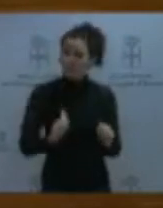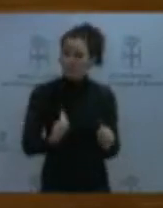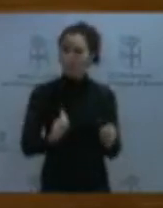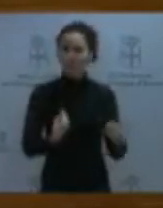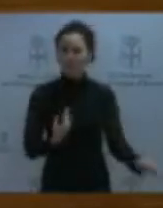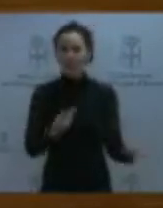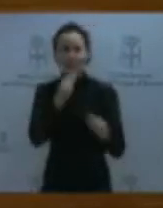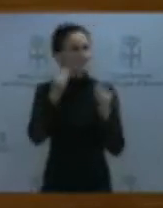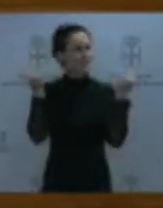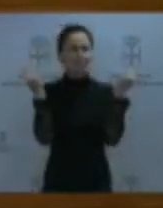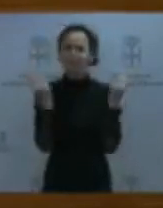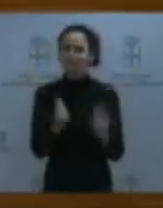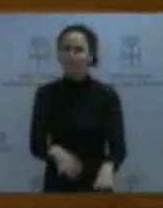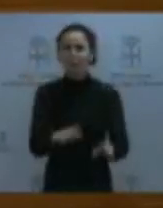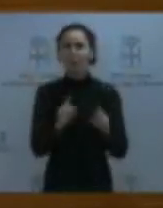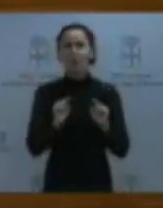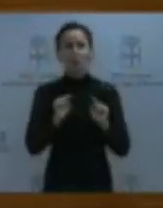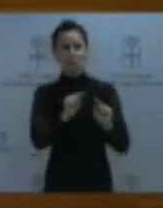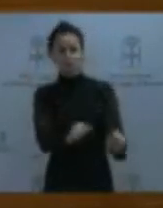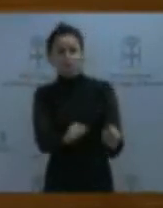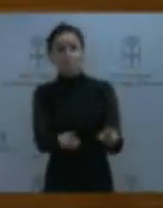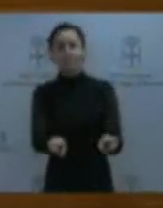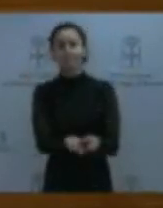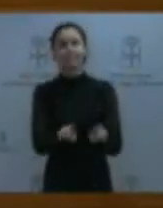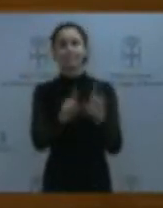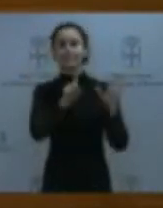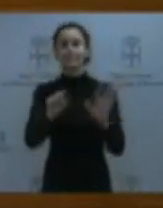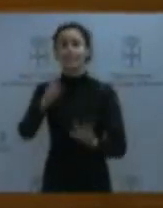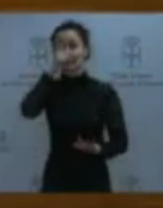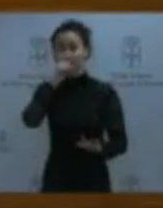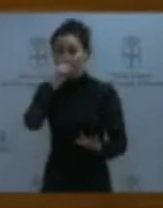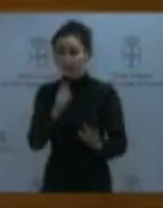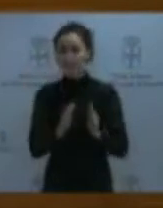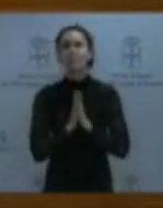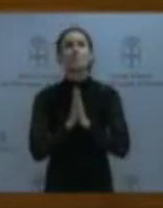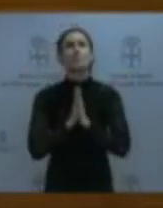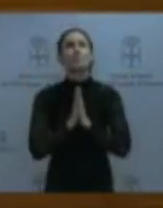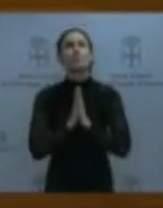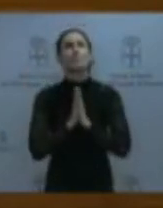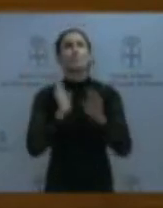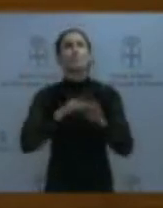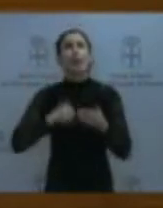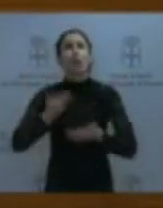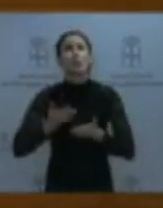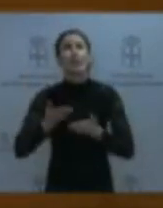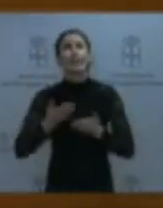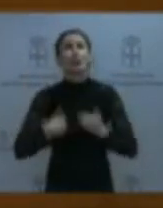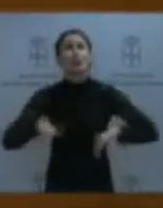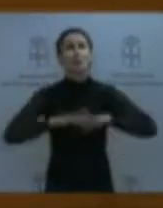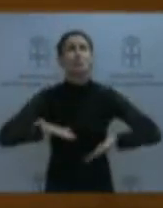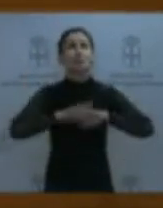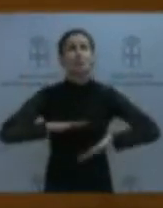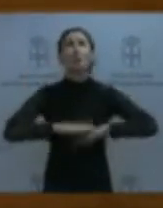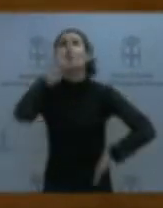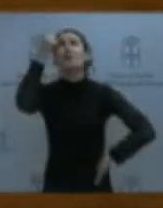aquella historia del tipo que se había pasado 60 años rezando para que le tocase la lotería, noche tras noche.